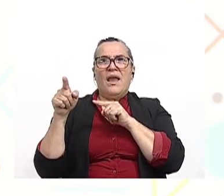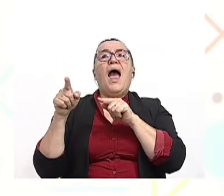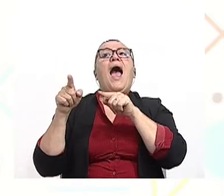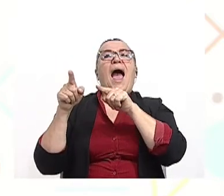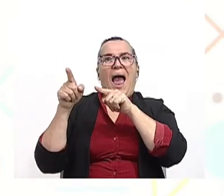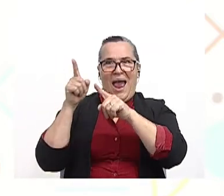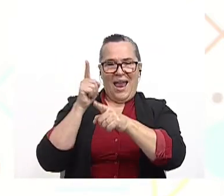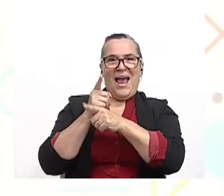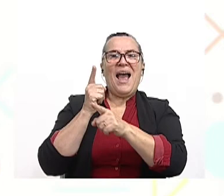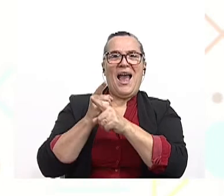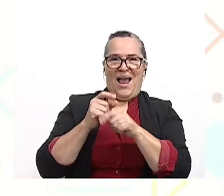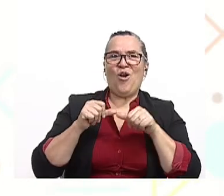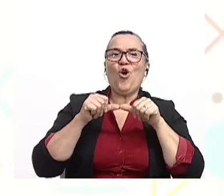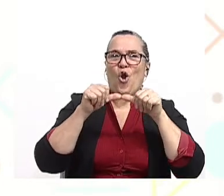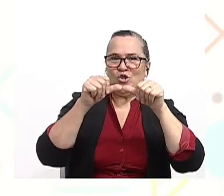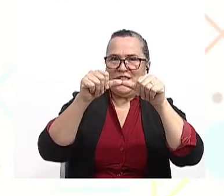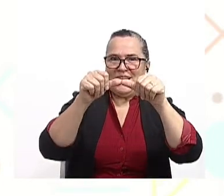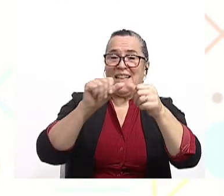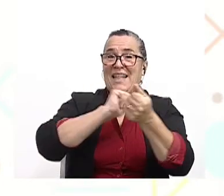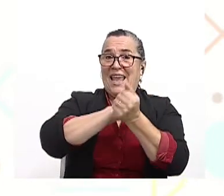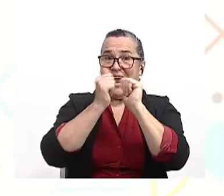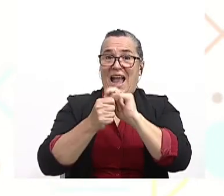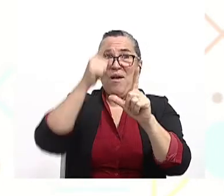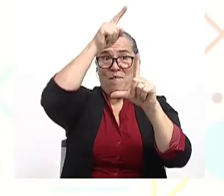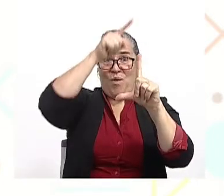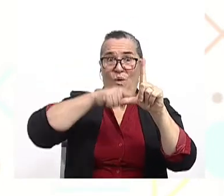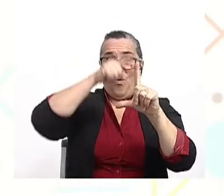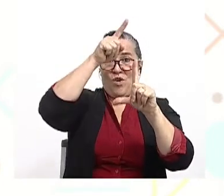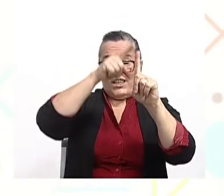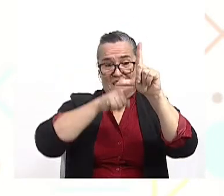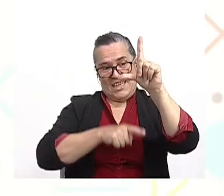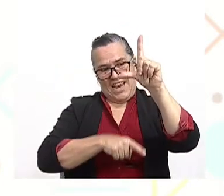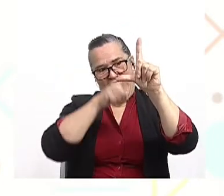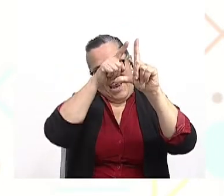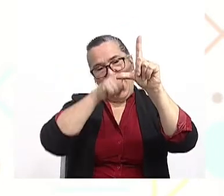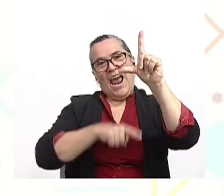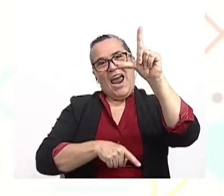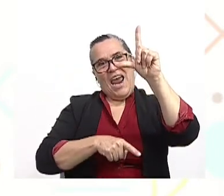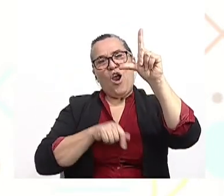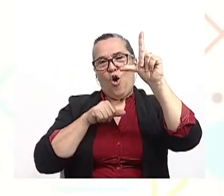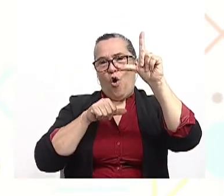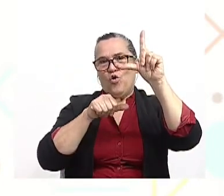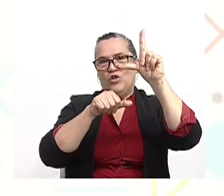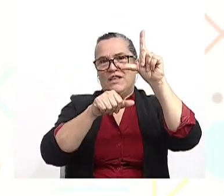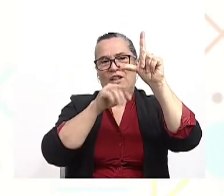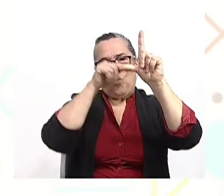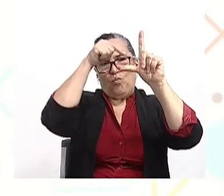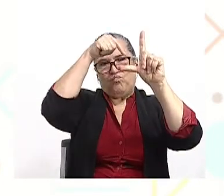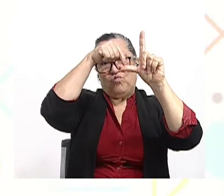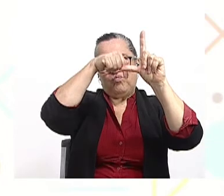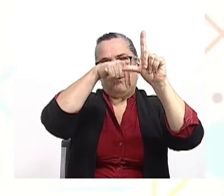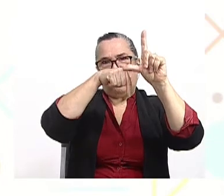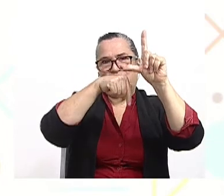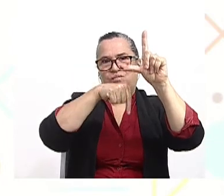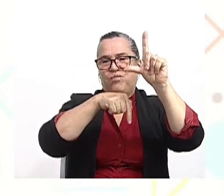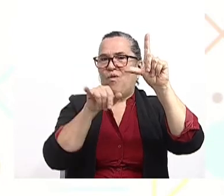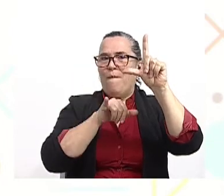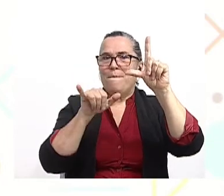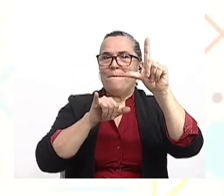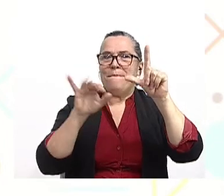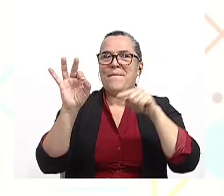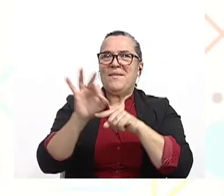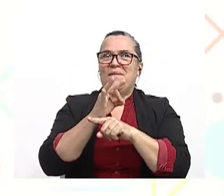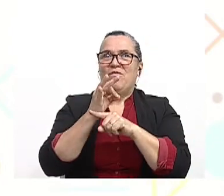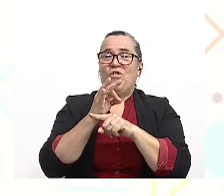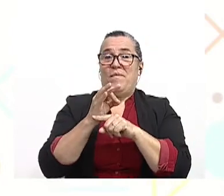Muy bien. Nos está dando que el cambio en y es otro valor constante. Están decreciendo de la misma forma. Mientras